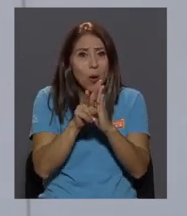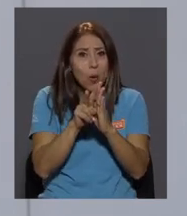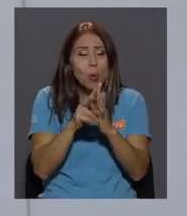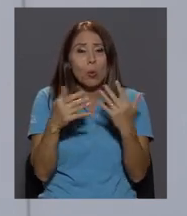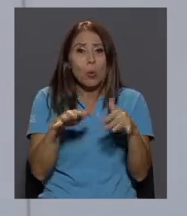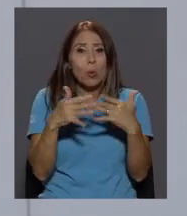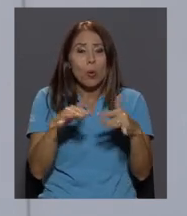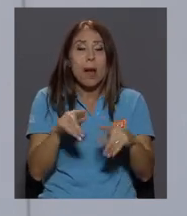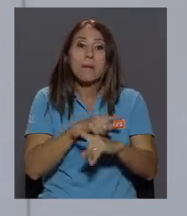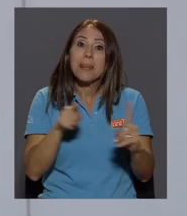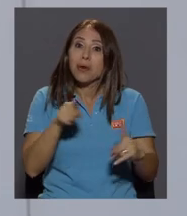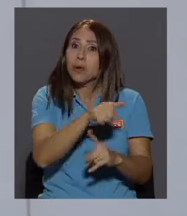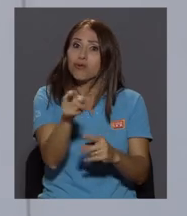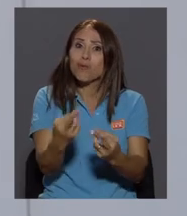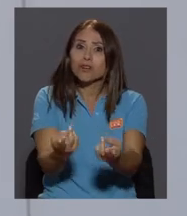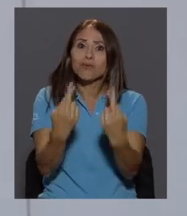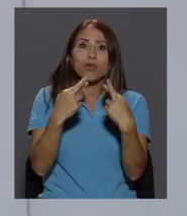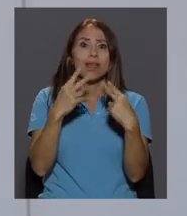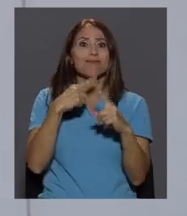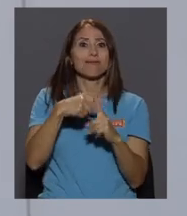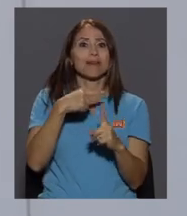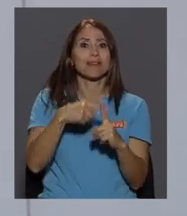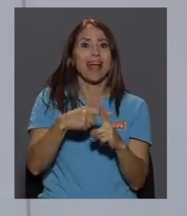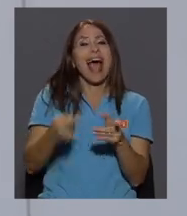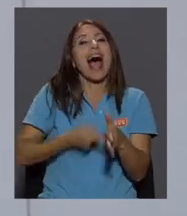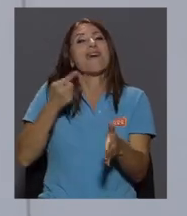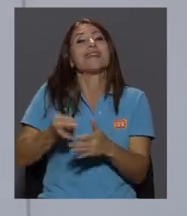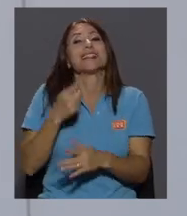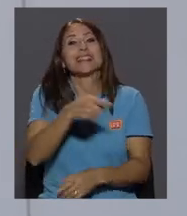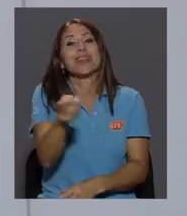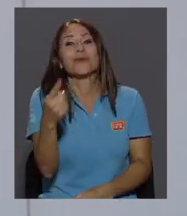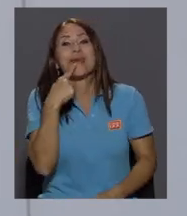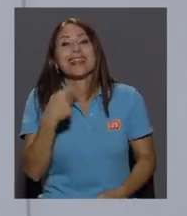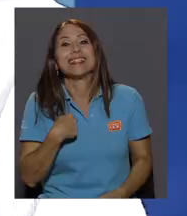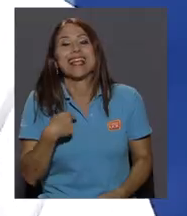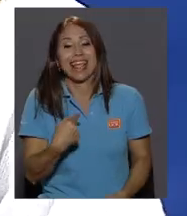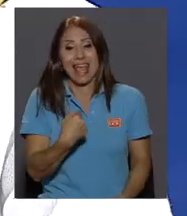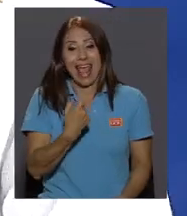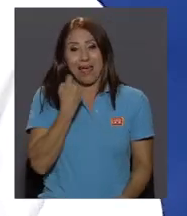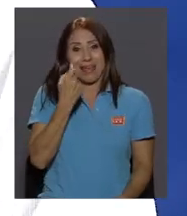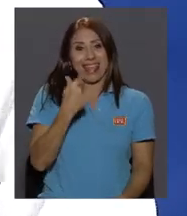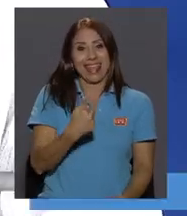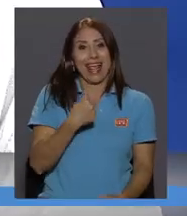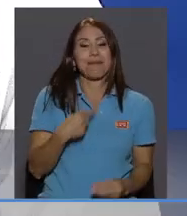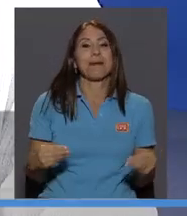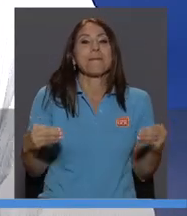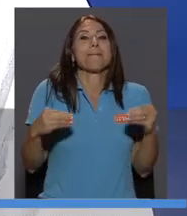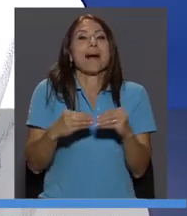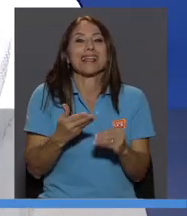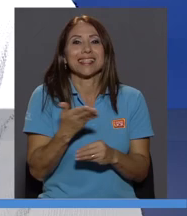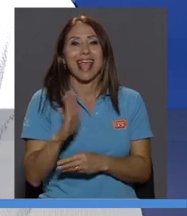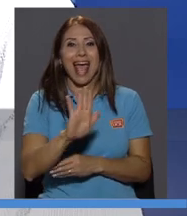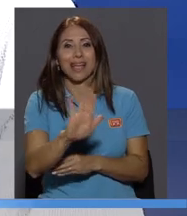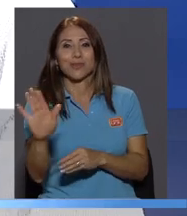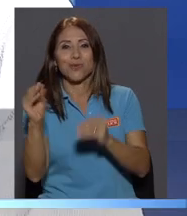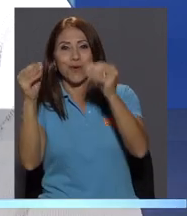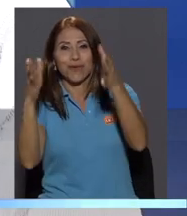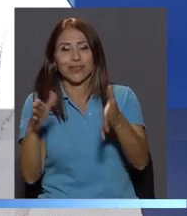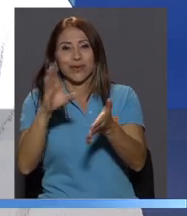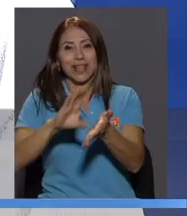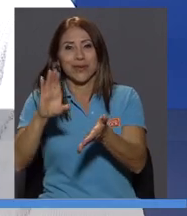que ha tenido muy positiva muchas veces más bien me dicen que me entienden más que al profe del colegio es precisamente eso y va en este